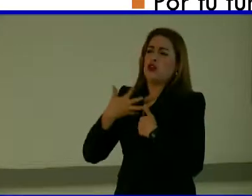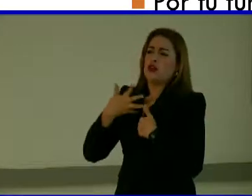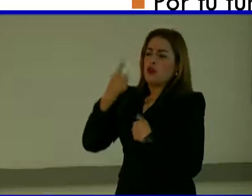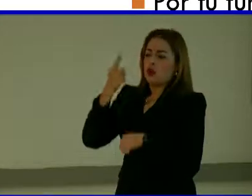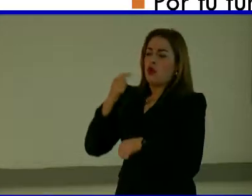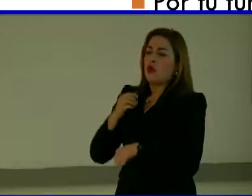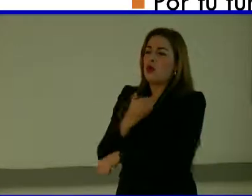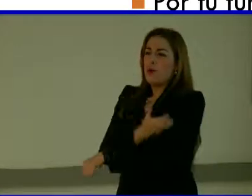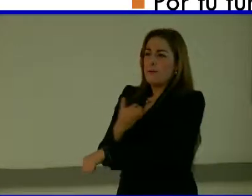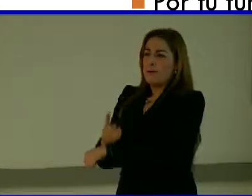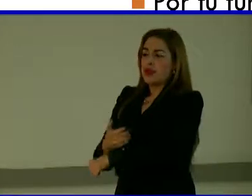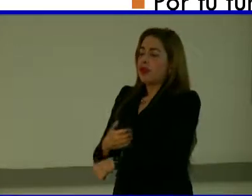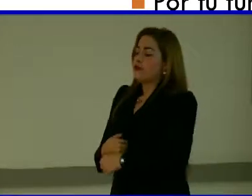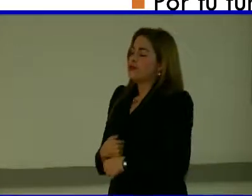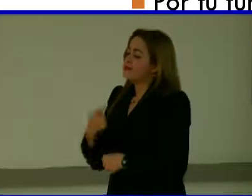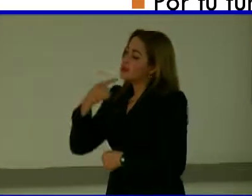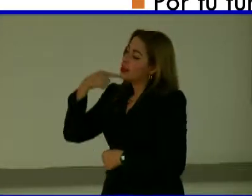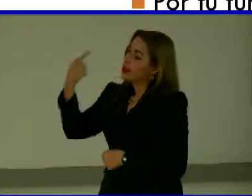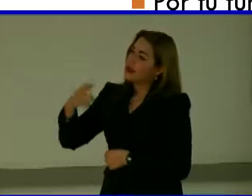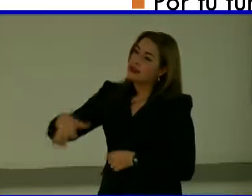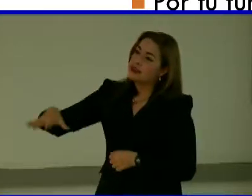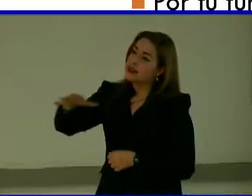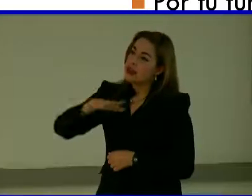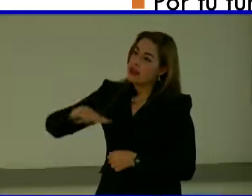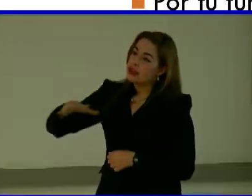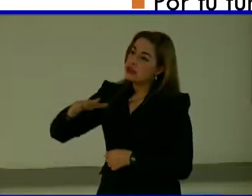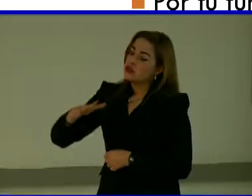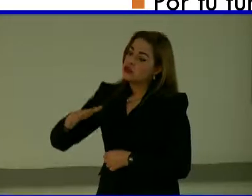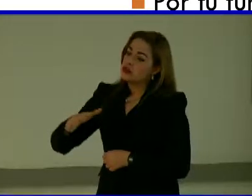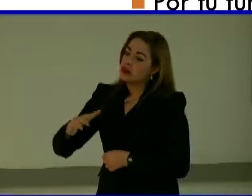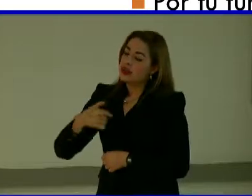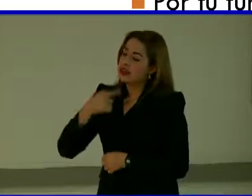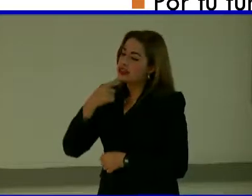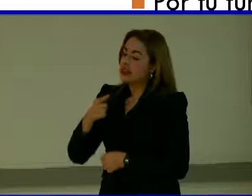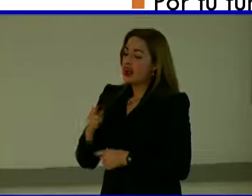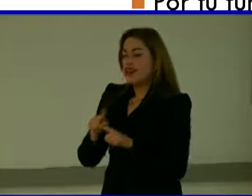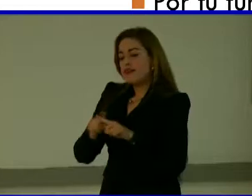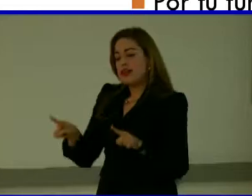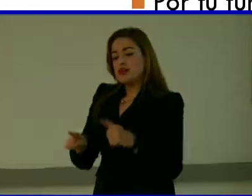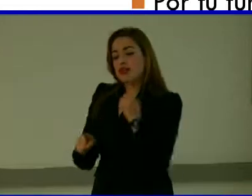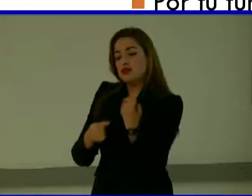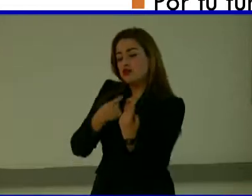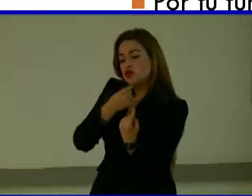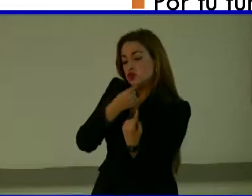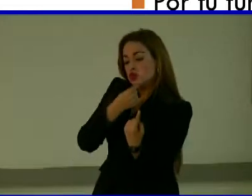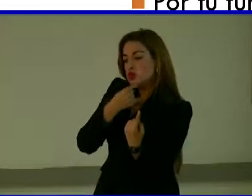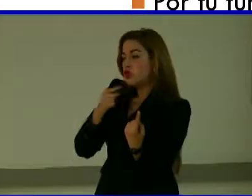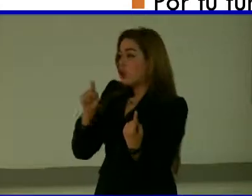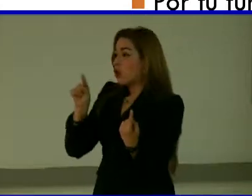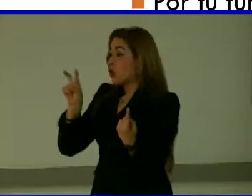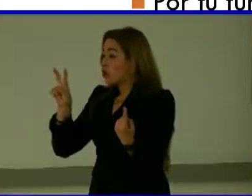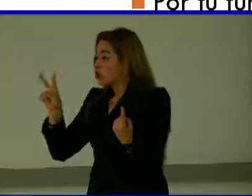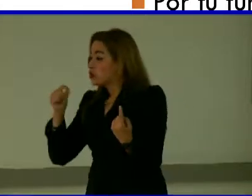sus pacientes, la diferencia entre 1 segundo y 2 segundos puede ser